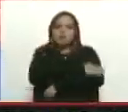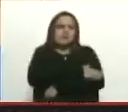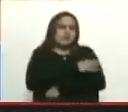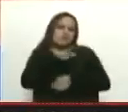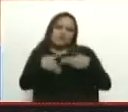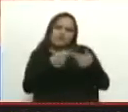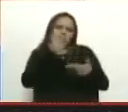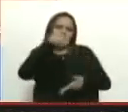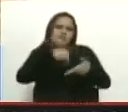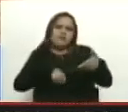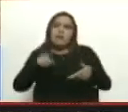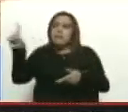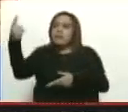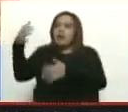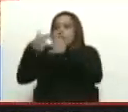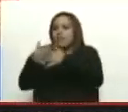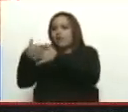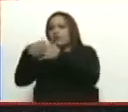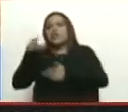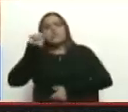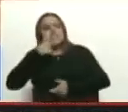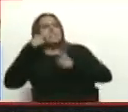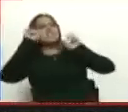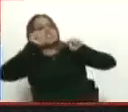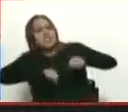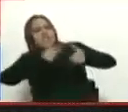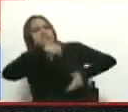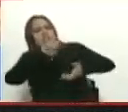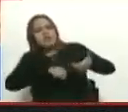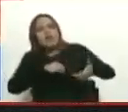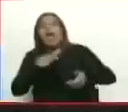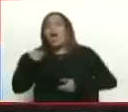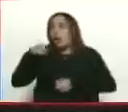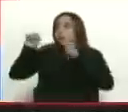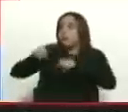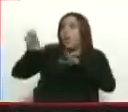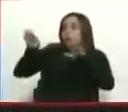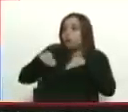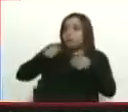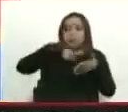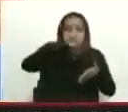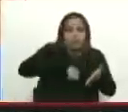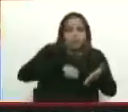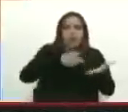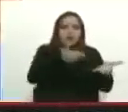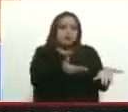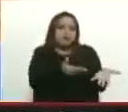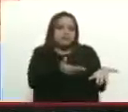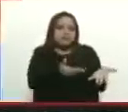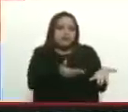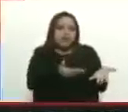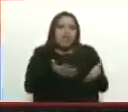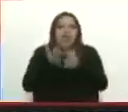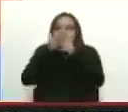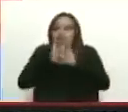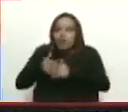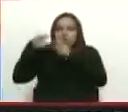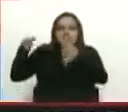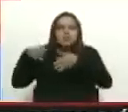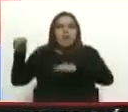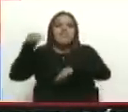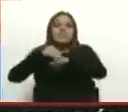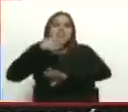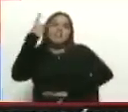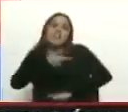nada que los gringos no acepten. Mejor dicho, que los gringos no le digan que tienen que firmar. No les den la orden que deben firmar